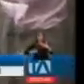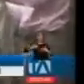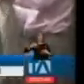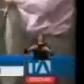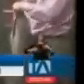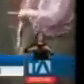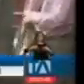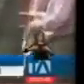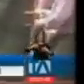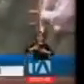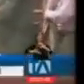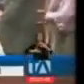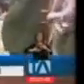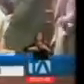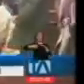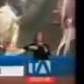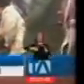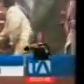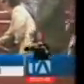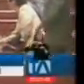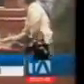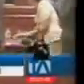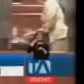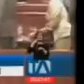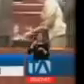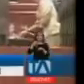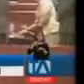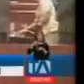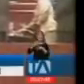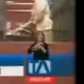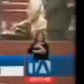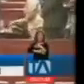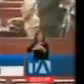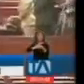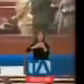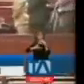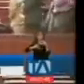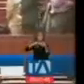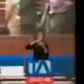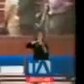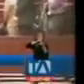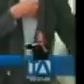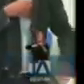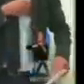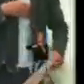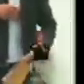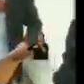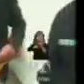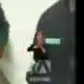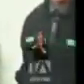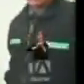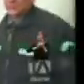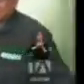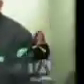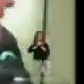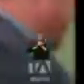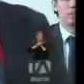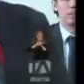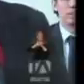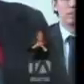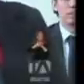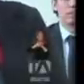de Casación hizo que se mantenga una sentencia injusta de 3 años contra el coronel Rolando